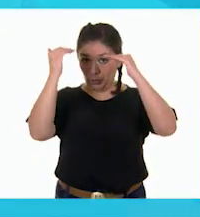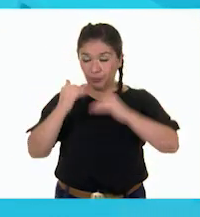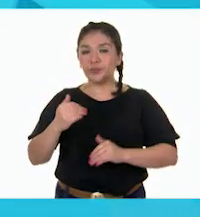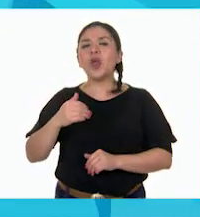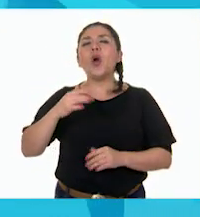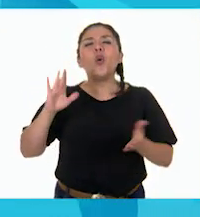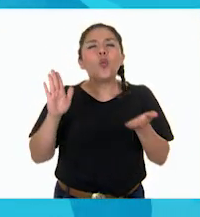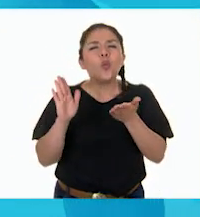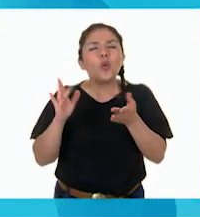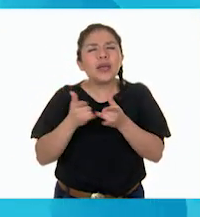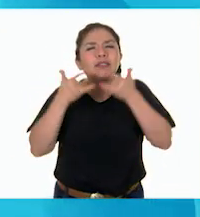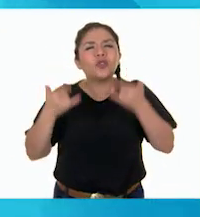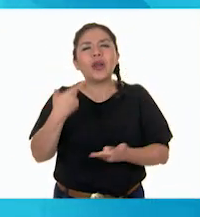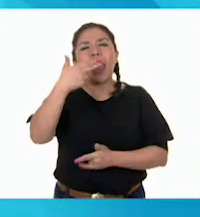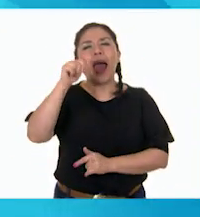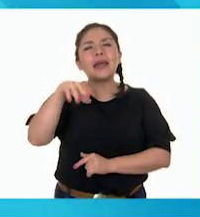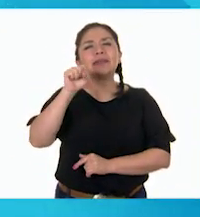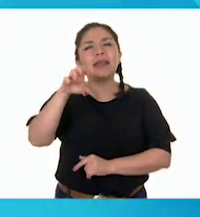Hansel y Gretel.